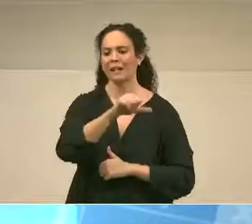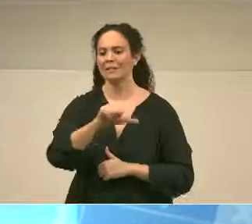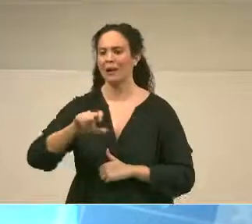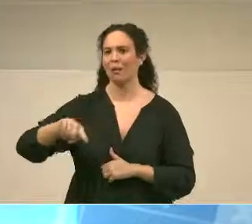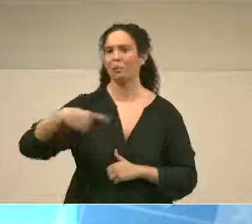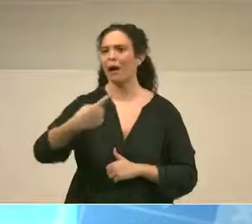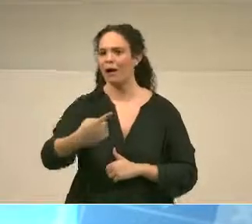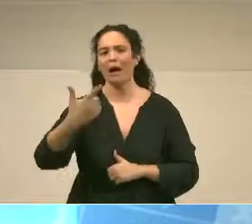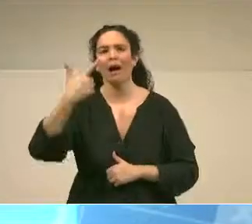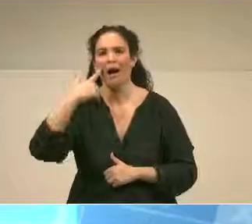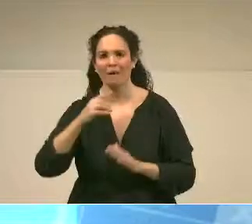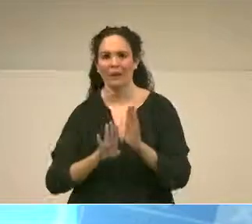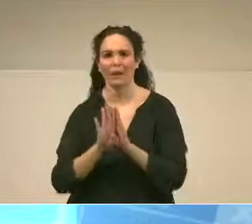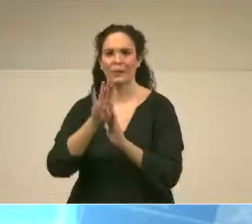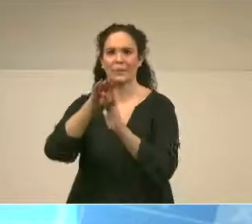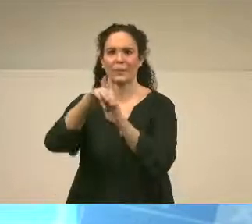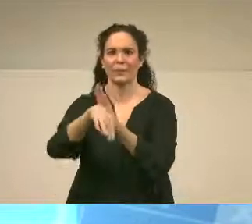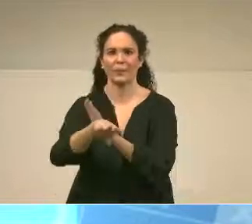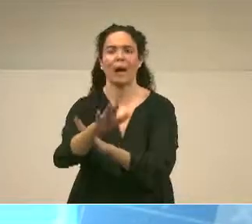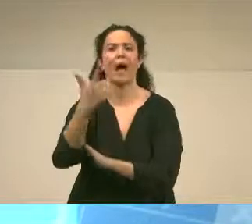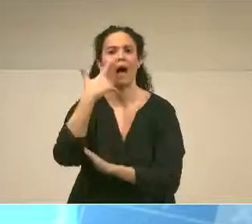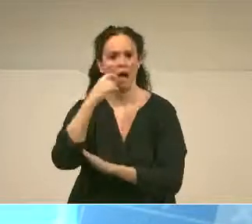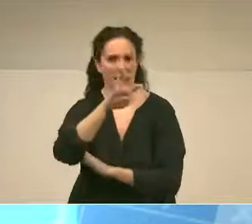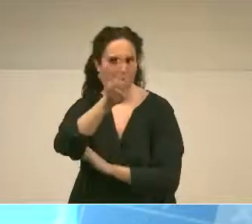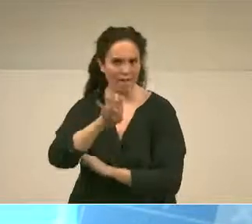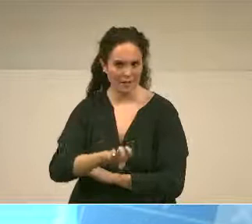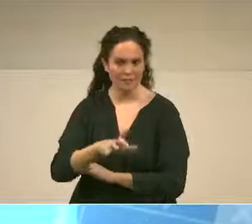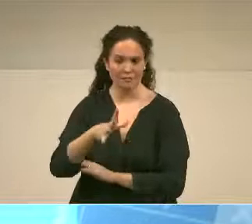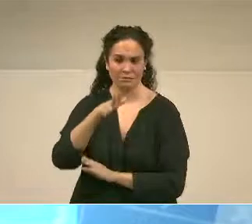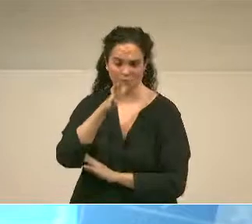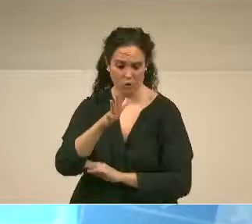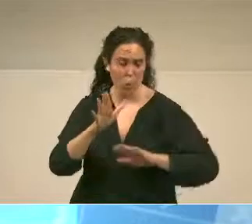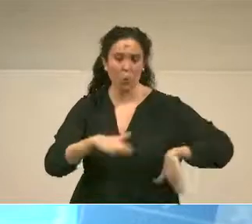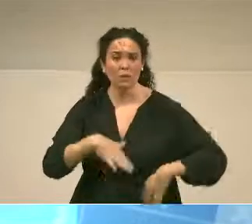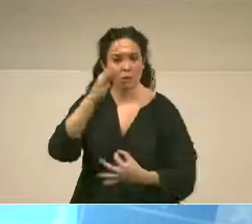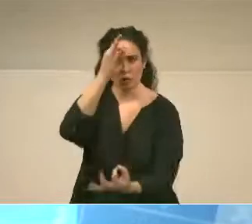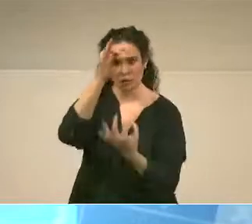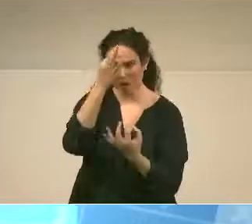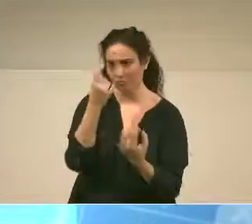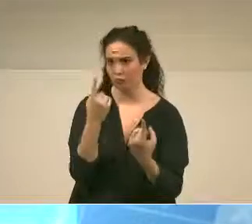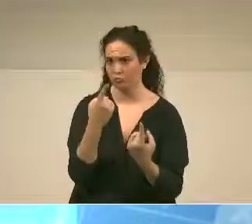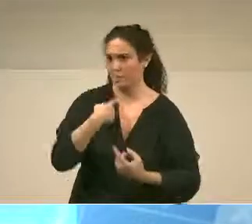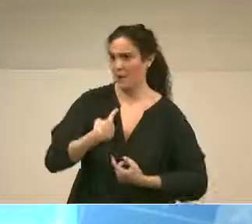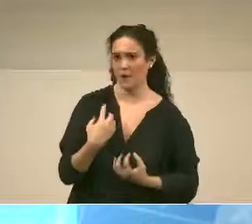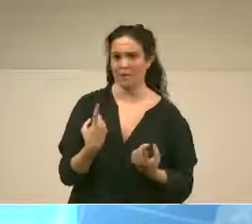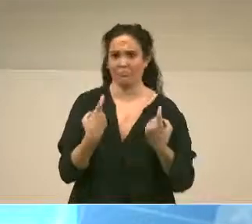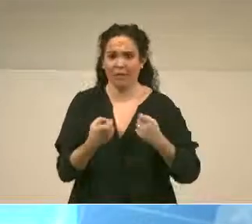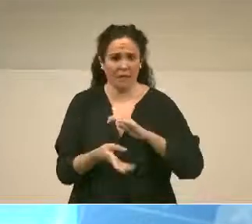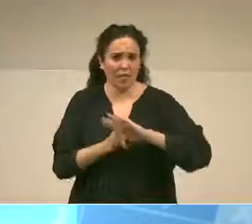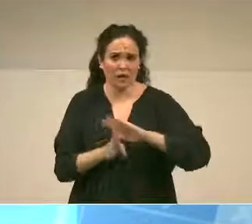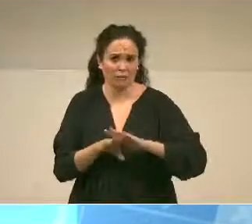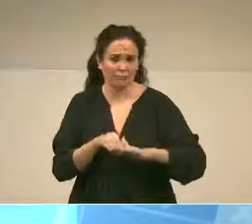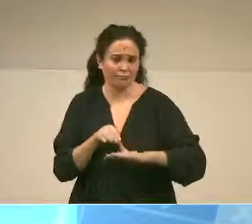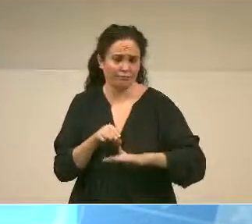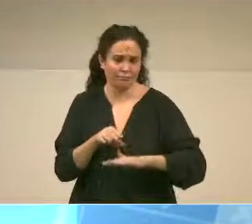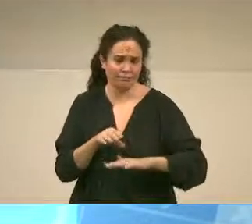Beraz, momentuz nik esango nukeena ditugun neurriak berrezkoak direla eta mantendu egin behar ditugula. Ikusiko dugu ea